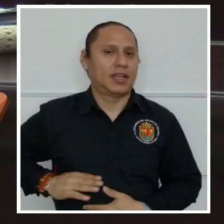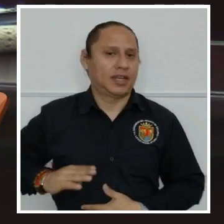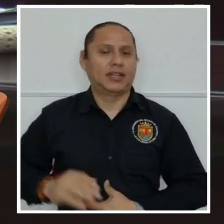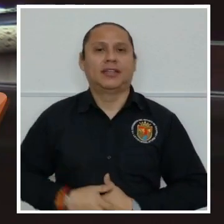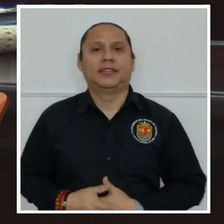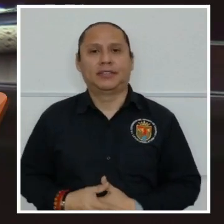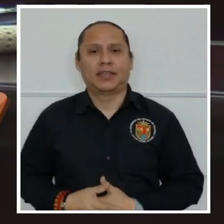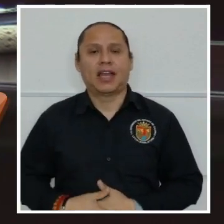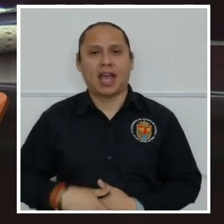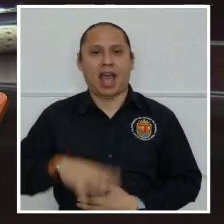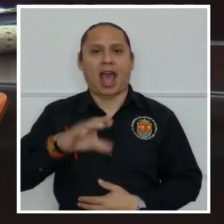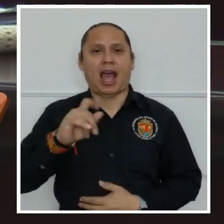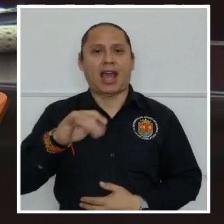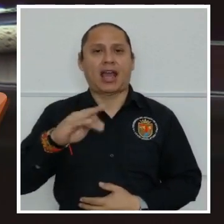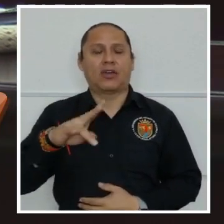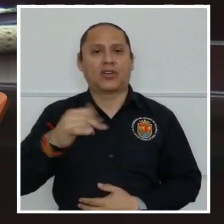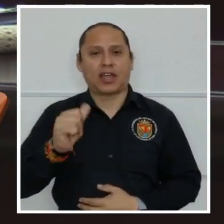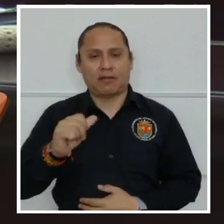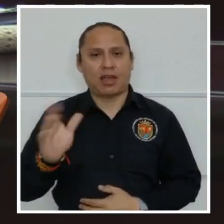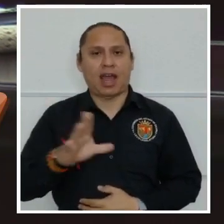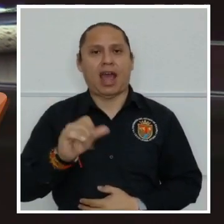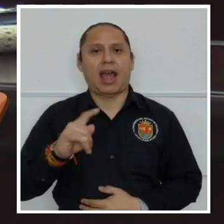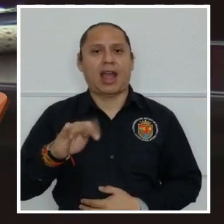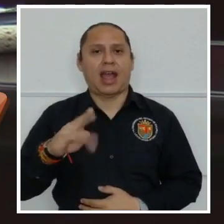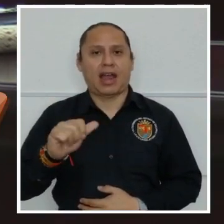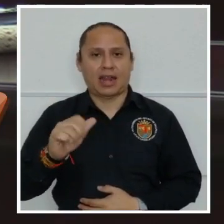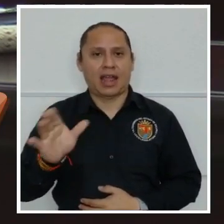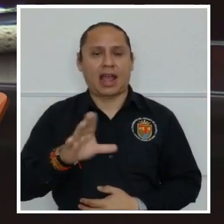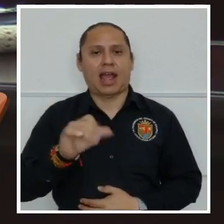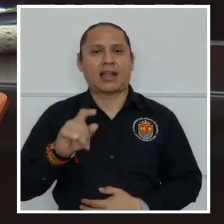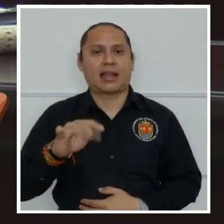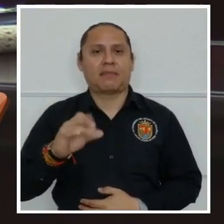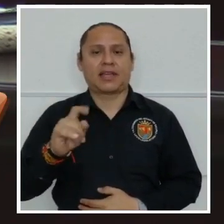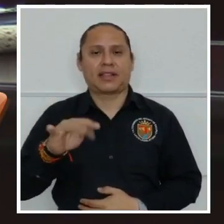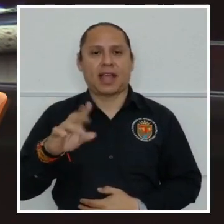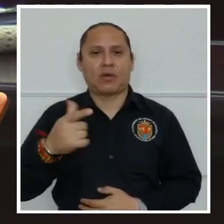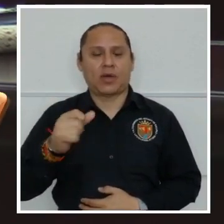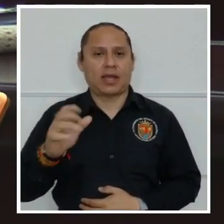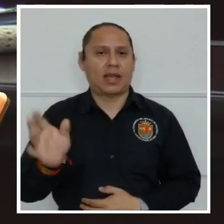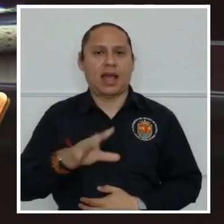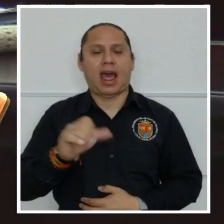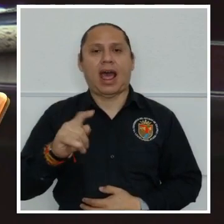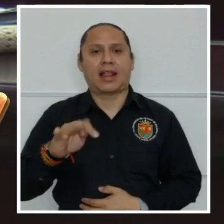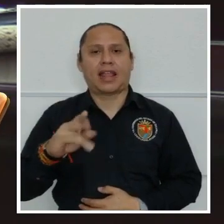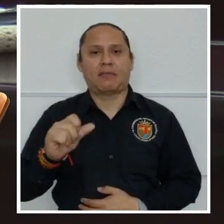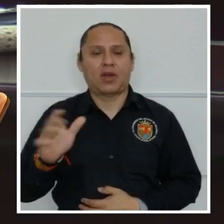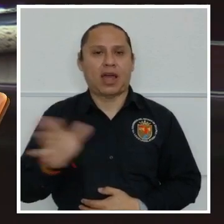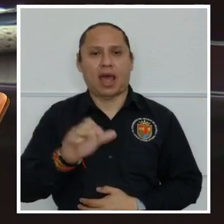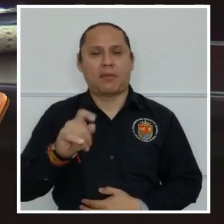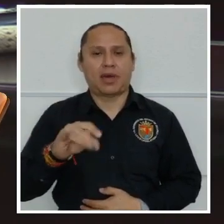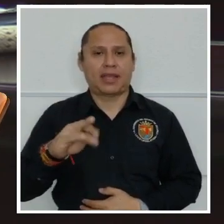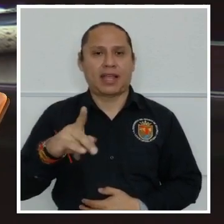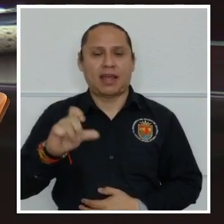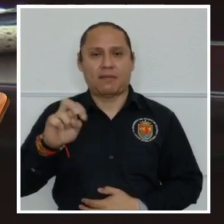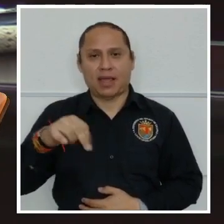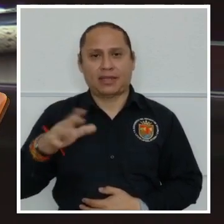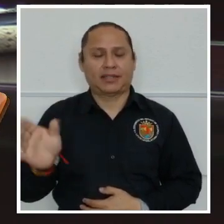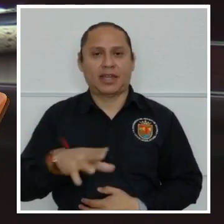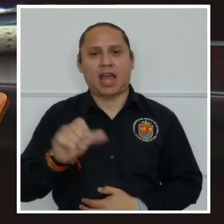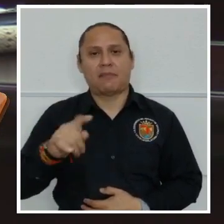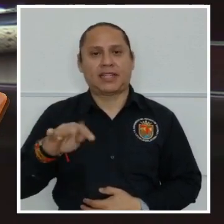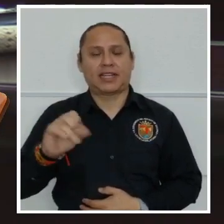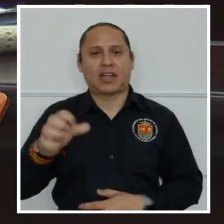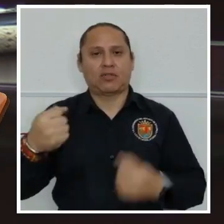de Acacoyagua, Acala, Acapetagua, Aldama, Amatán, Amatenango de